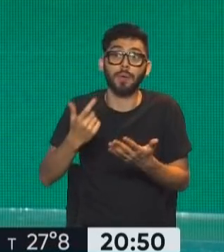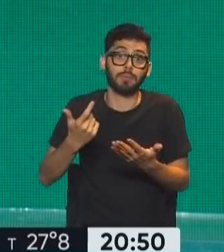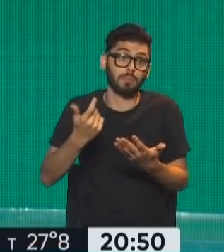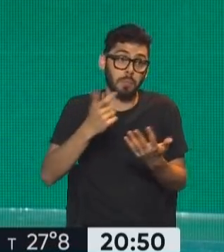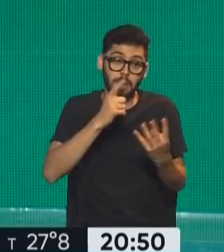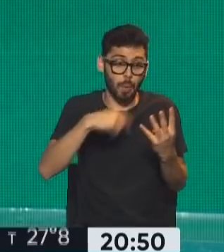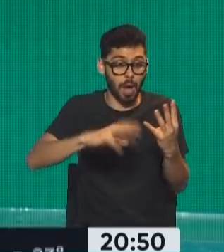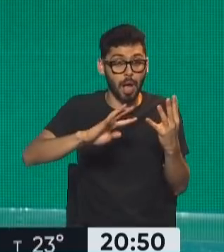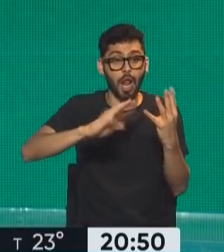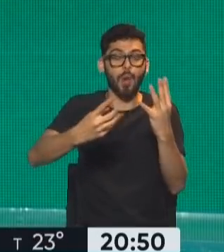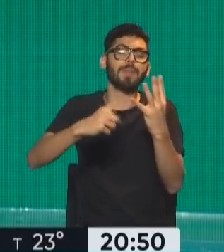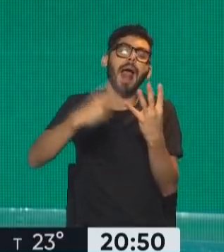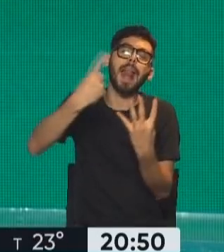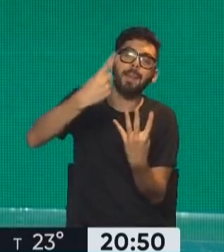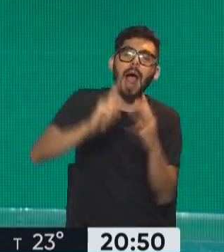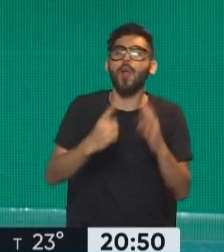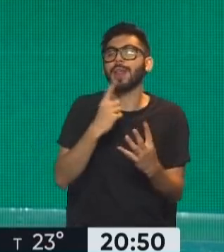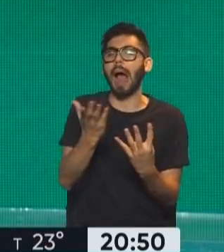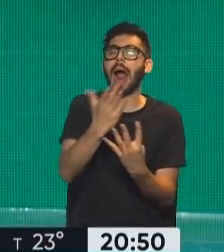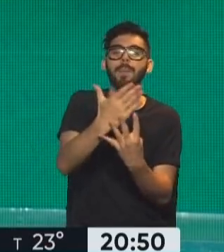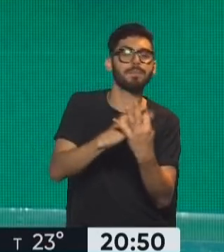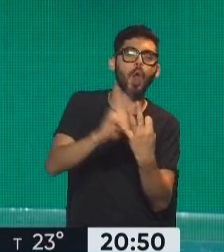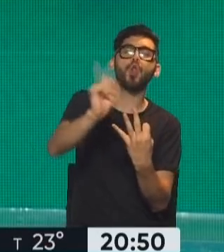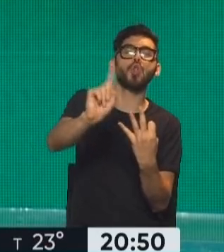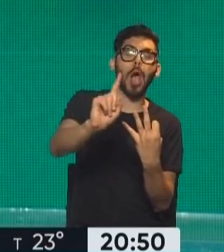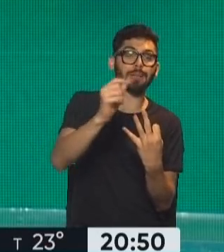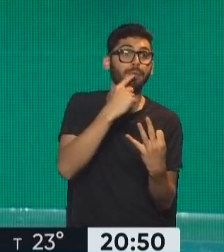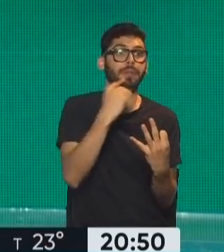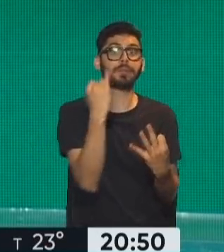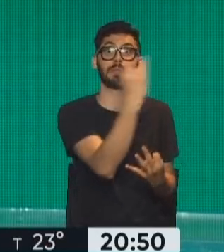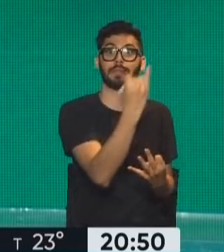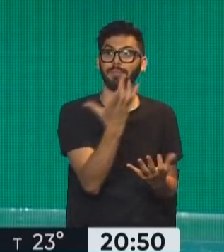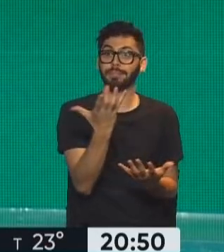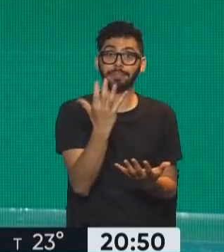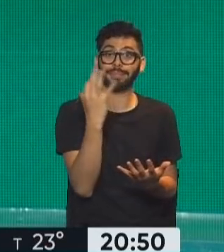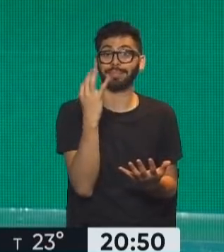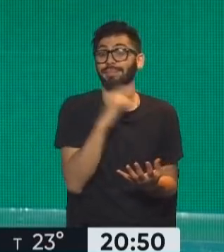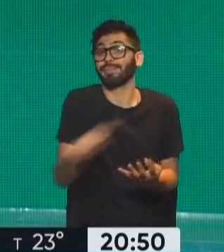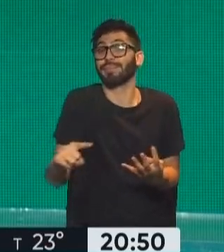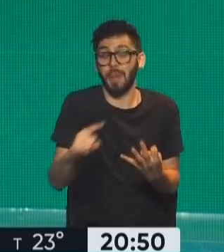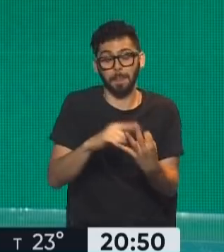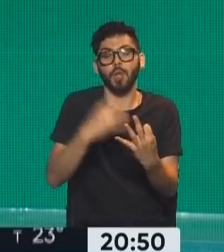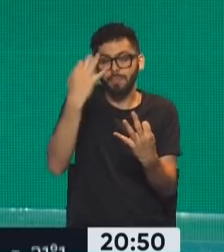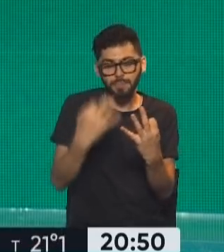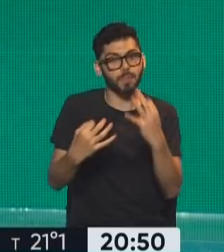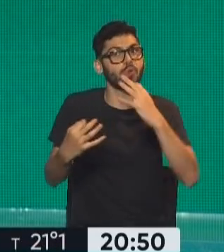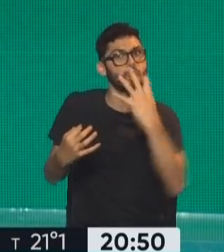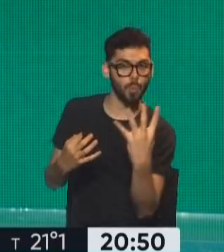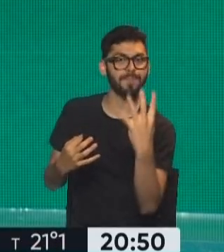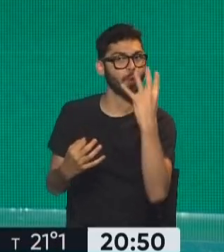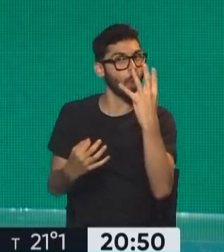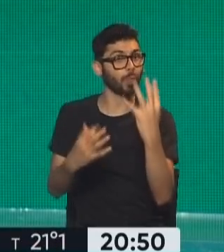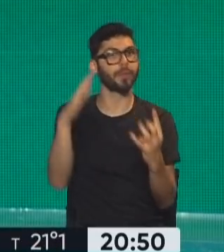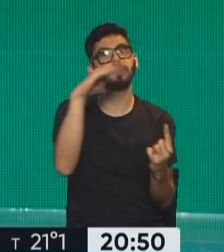cuarta, ¿no? La primera, algunos prefieren no contarlo porque no se lo pudo notificar a Mauricio Macri, pero sería la cuarta citación en la que Mauricio